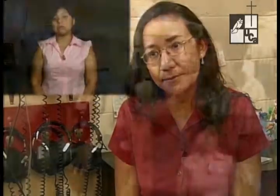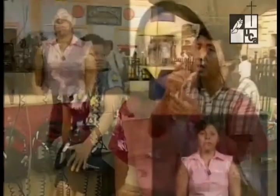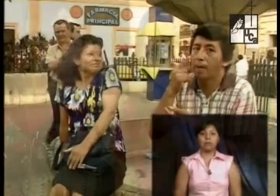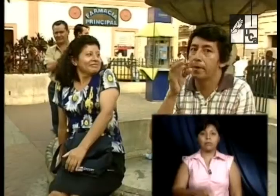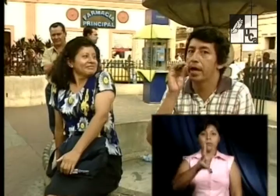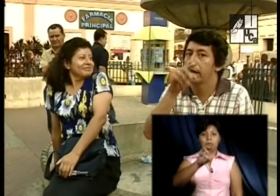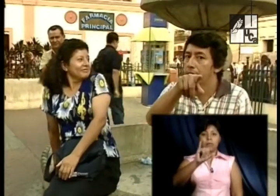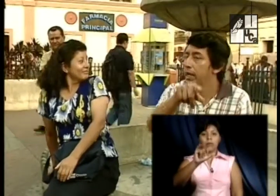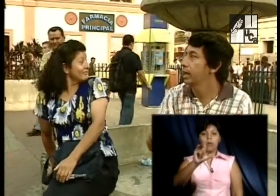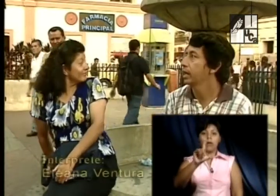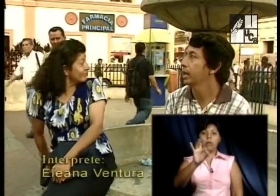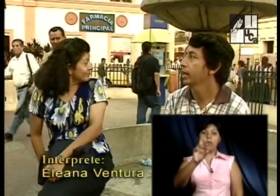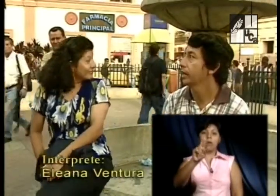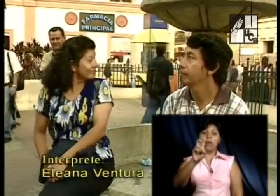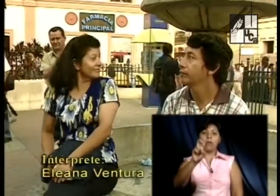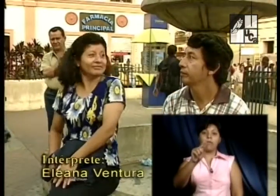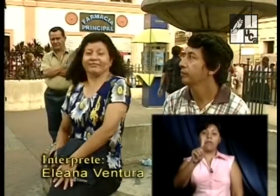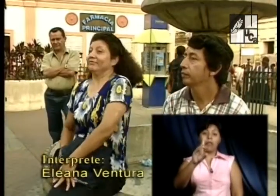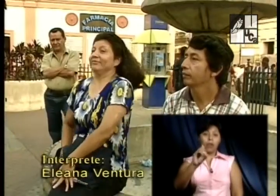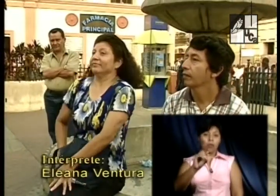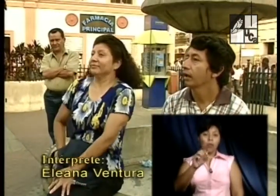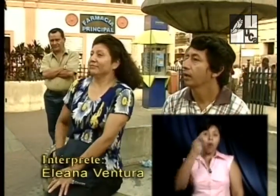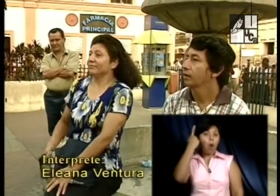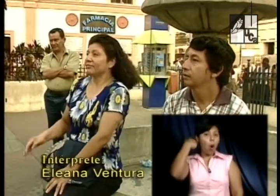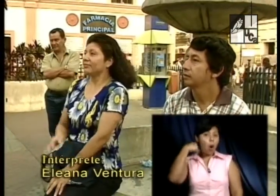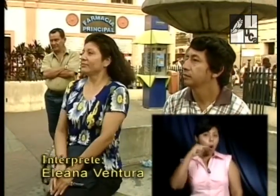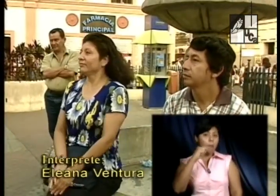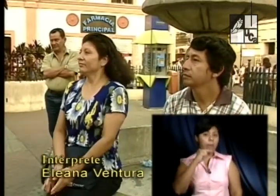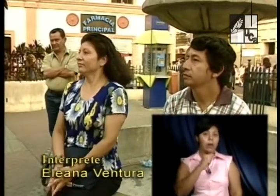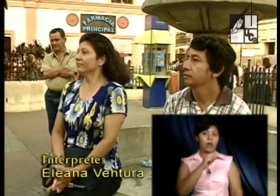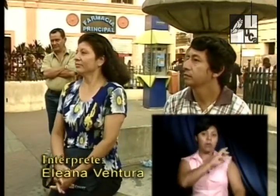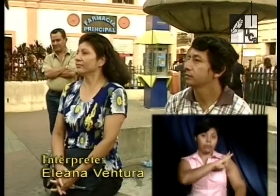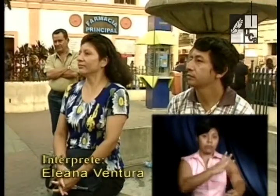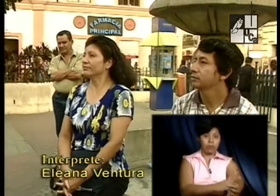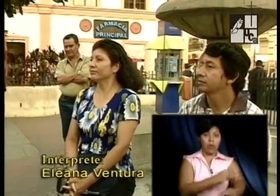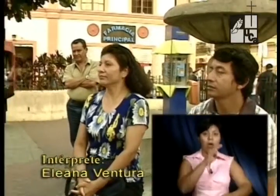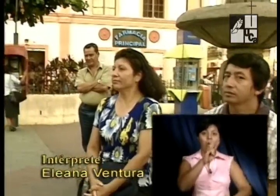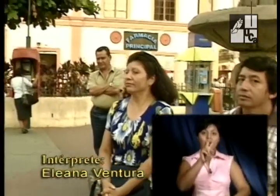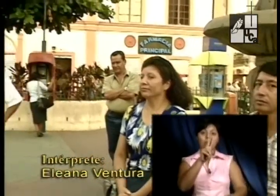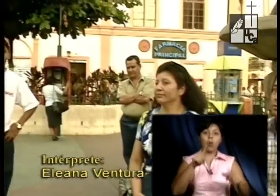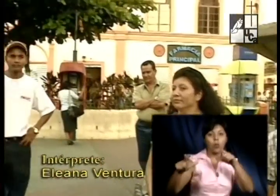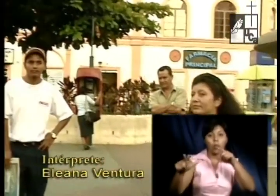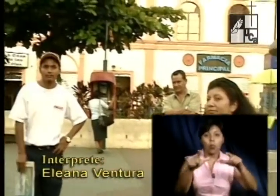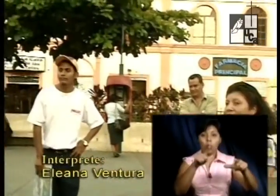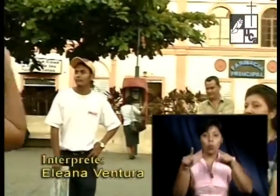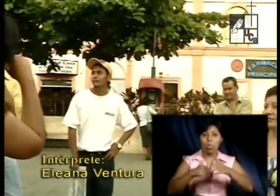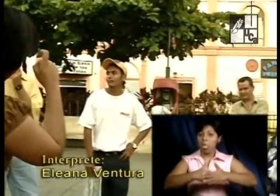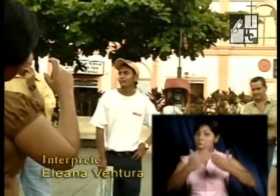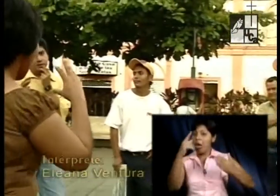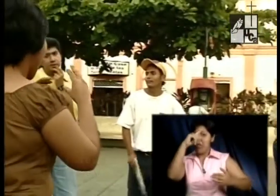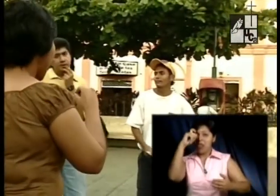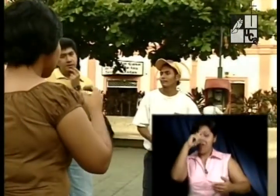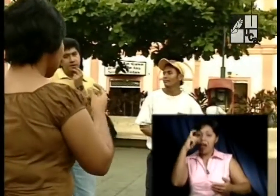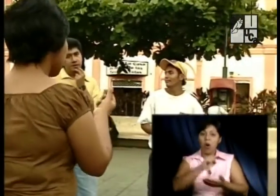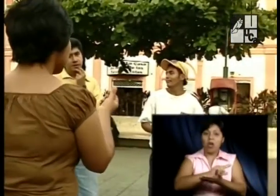sordas. Wilfredo Sánchez es una persona sorda de 42 años de edad, desempleado y con un